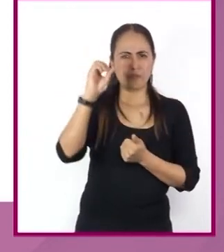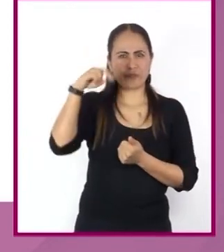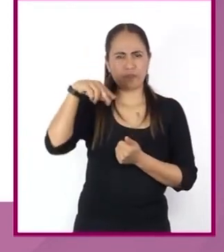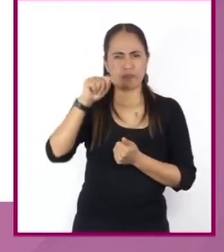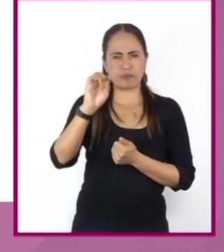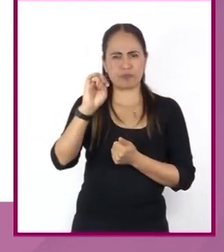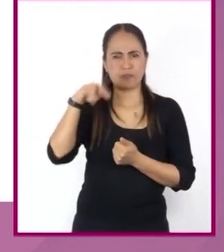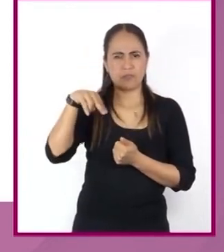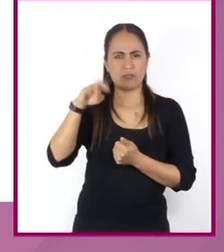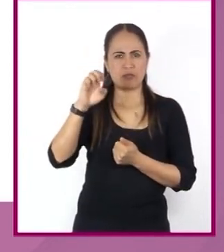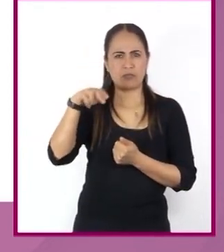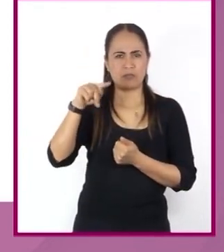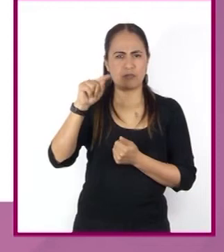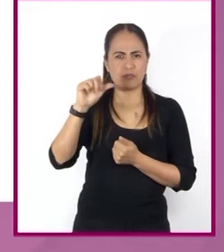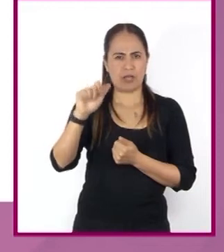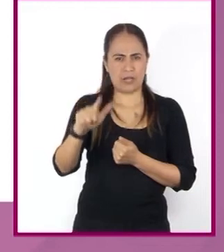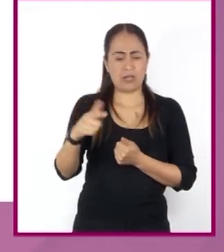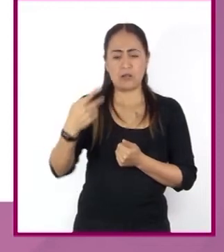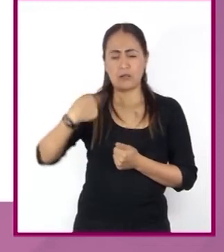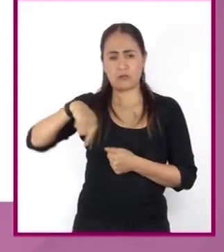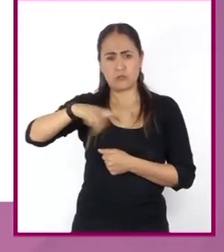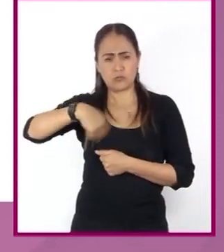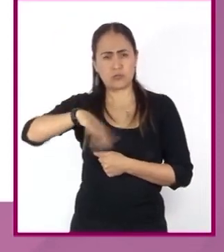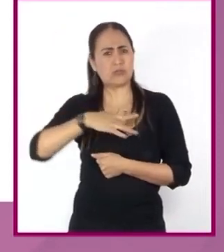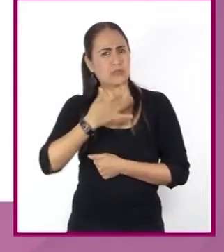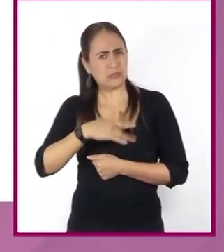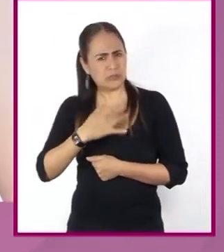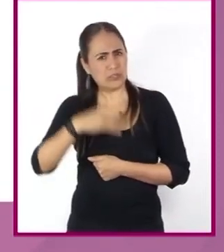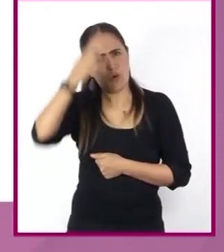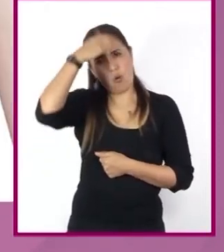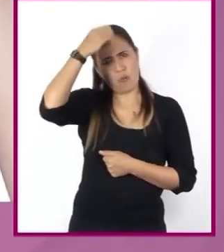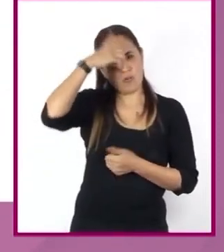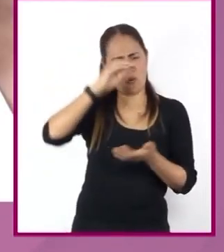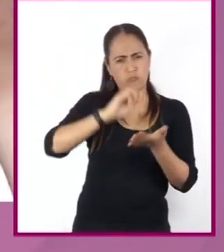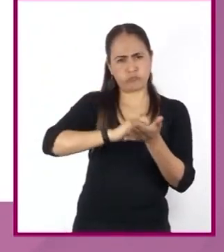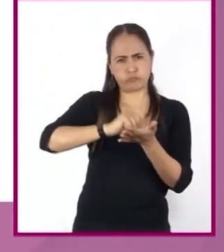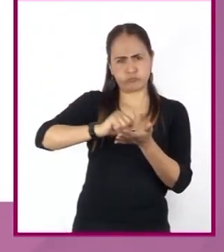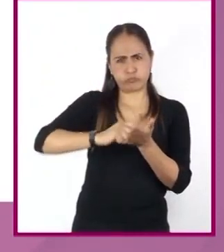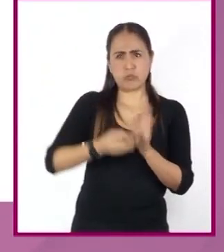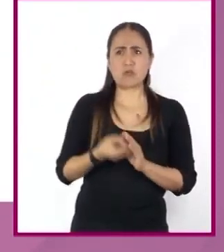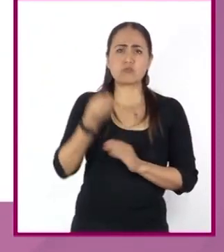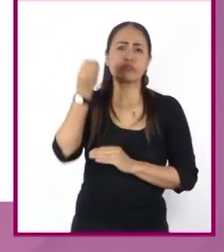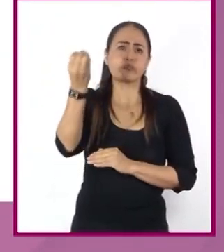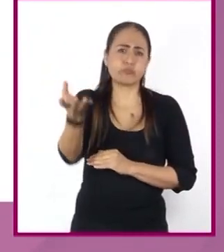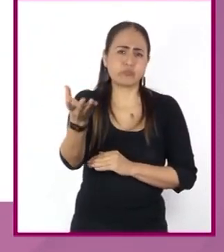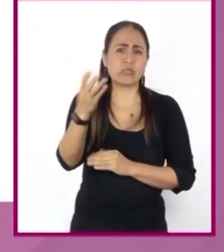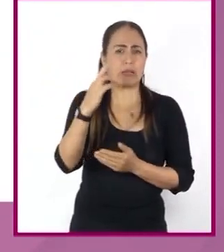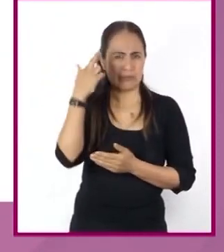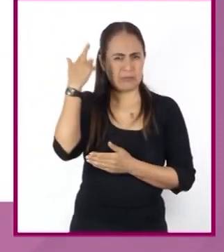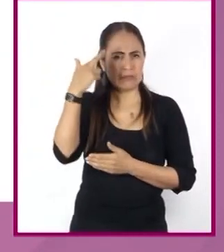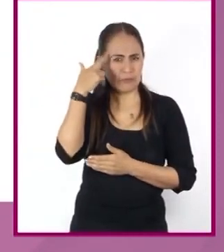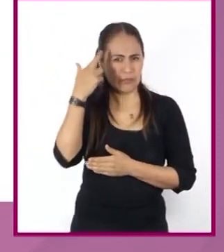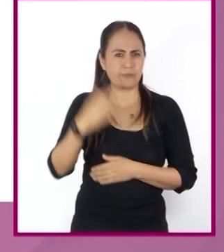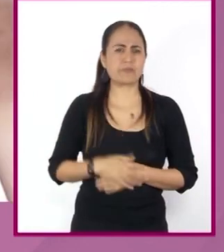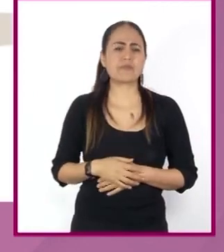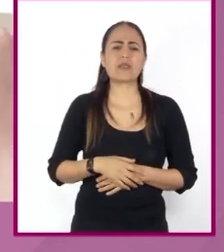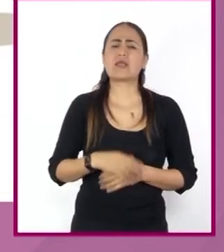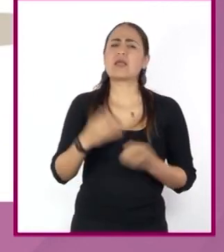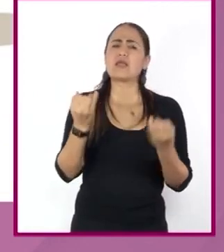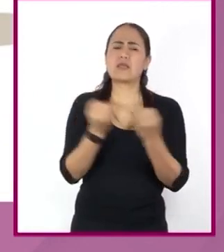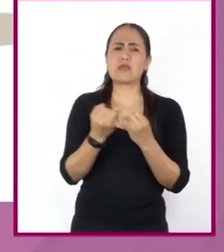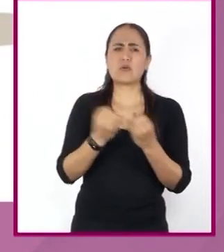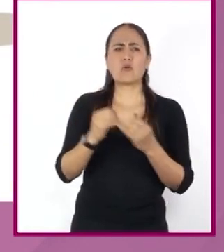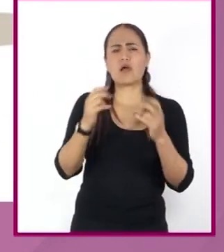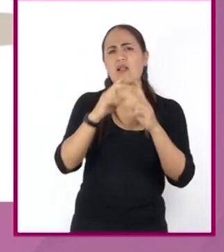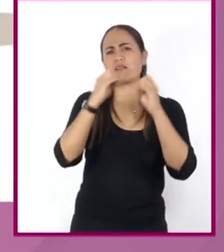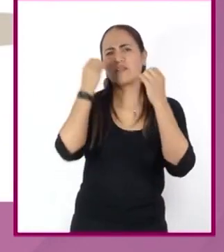los colonos las resoluciones de ese primer Congreso Continental. También fue muy importante la publicación de reflexiones